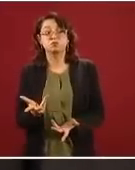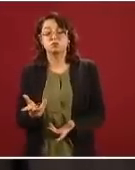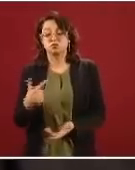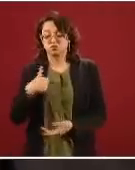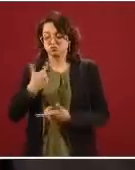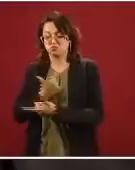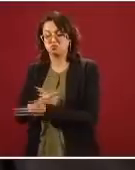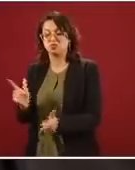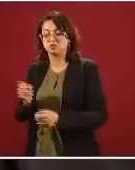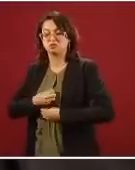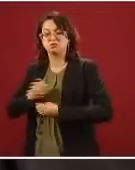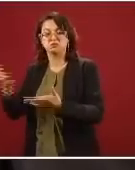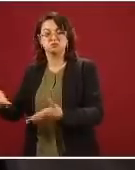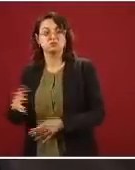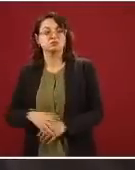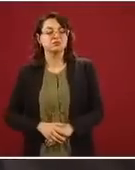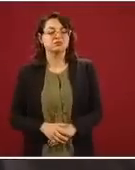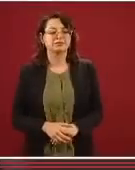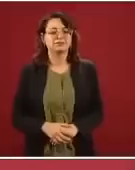democracia es